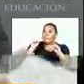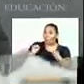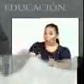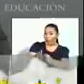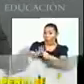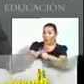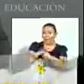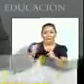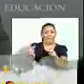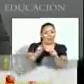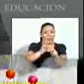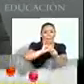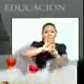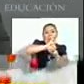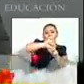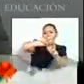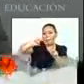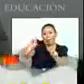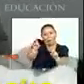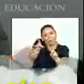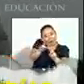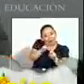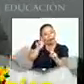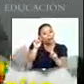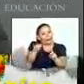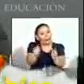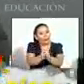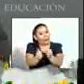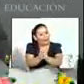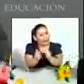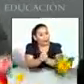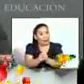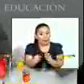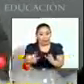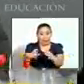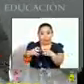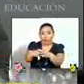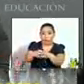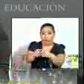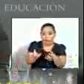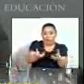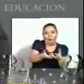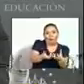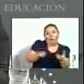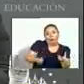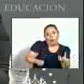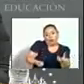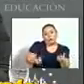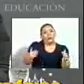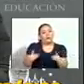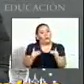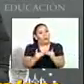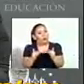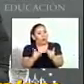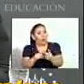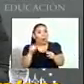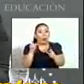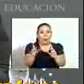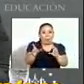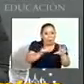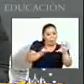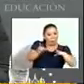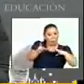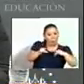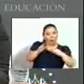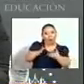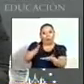con esa facilidad de transmisión, puede llegar a afectar a varios estudiantes y a su vez poder ser vehículo transmisor